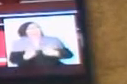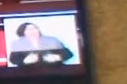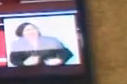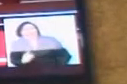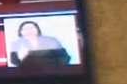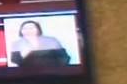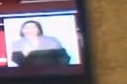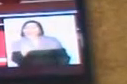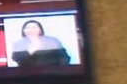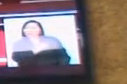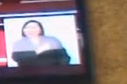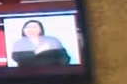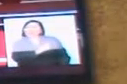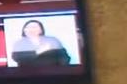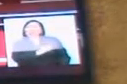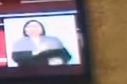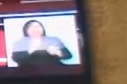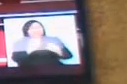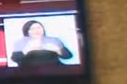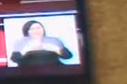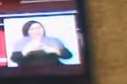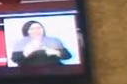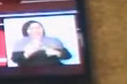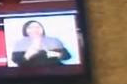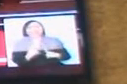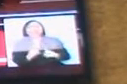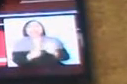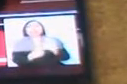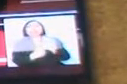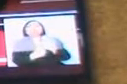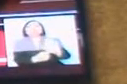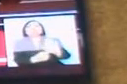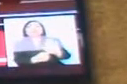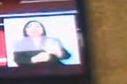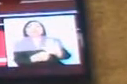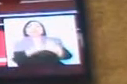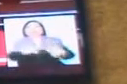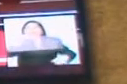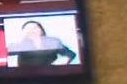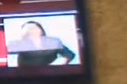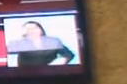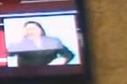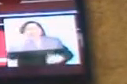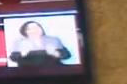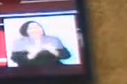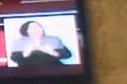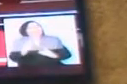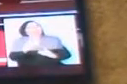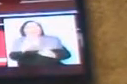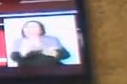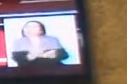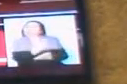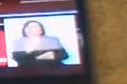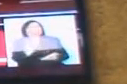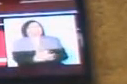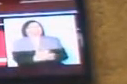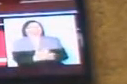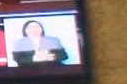sus instituciones. Permítannos demostrarles que el Perú es más grande que sus problemas.